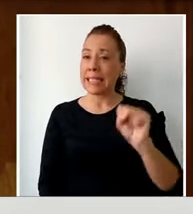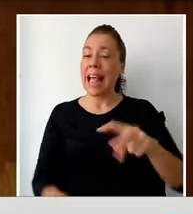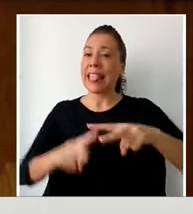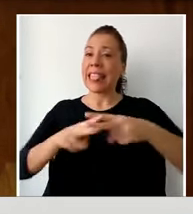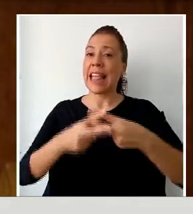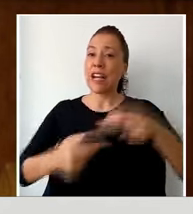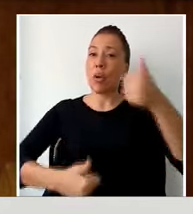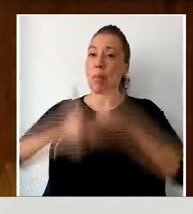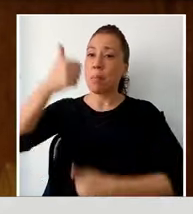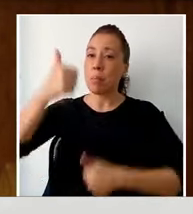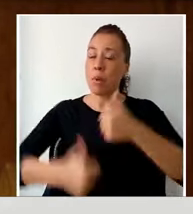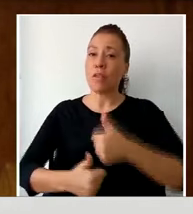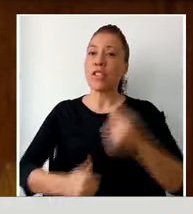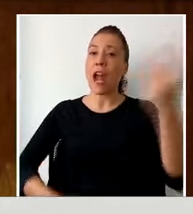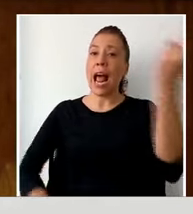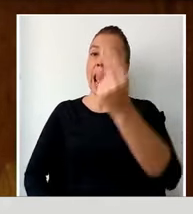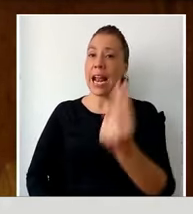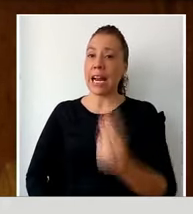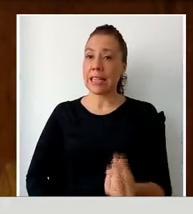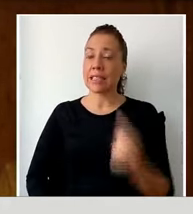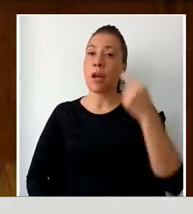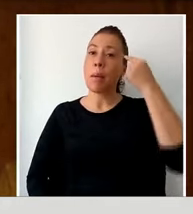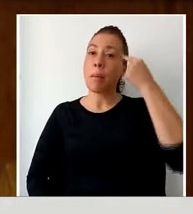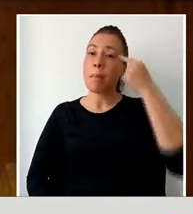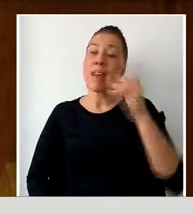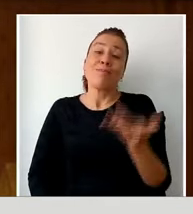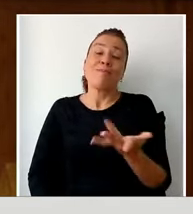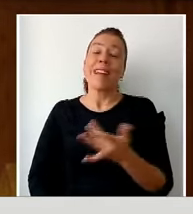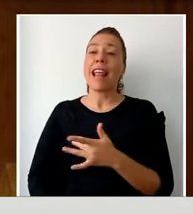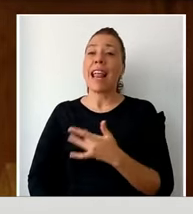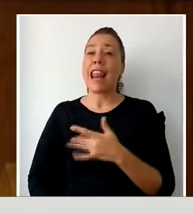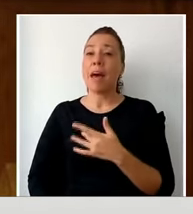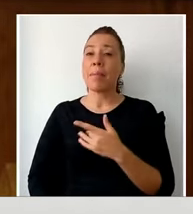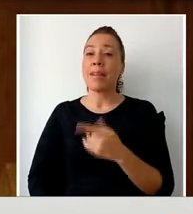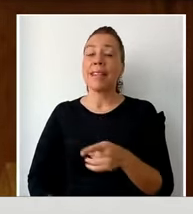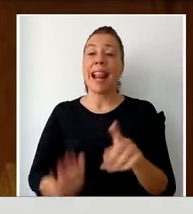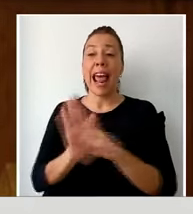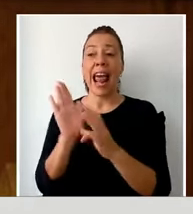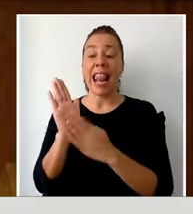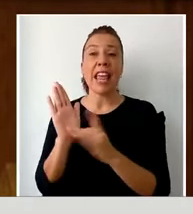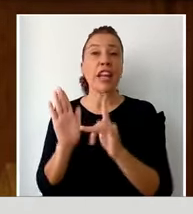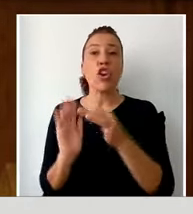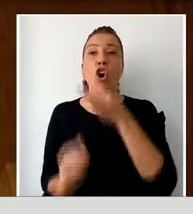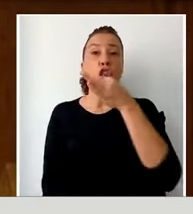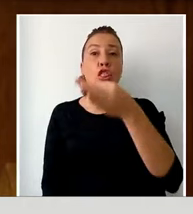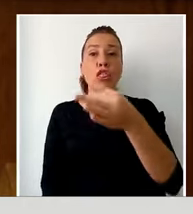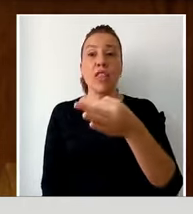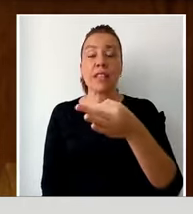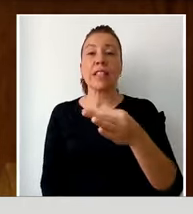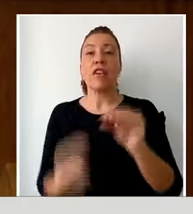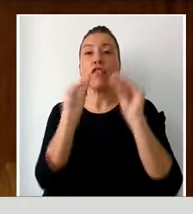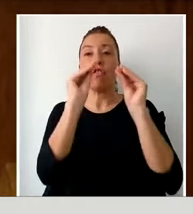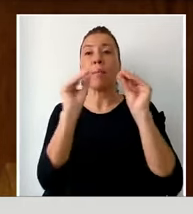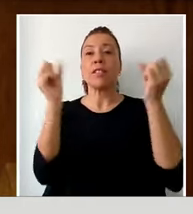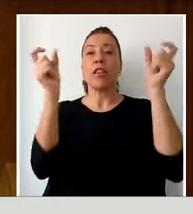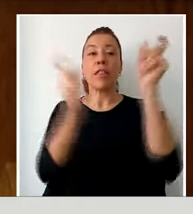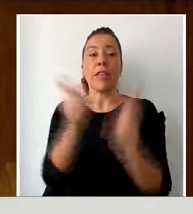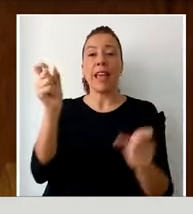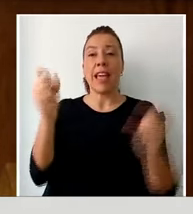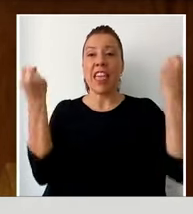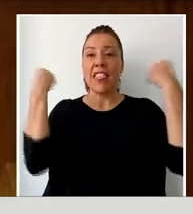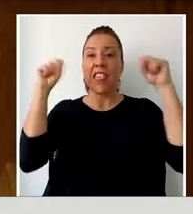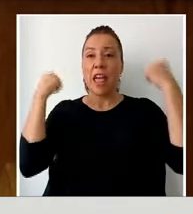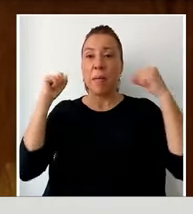y artística sin embargo Lamentablemente dicho texto legal no se refiere a la formación de deportistas en los establecimientos